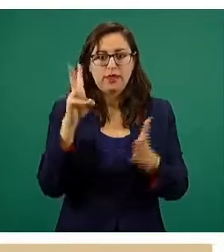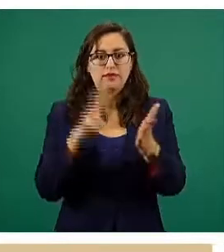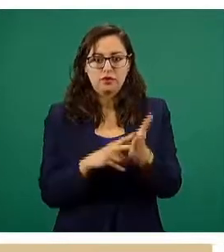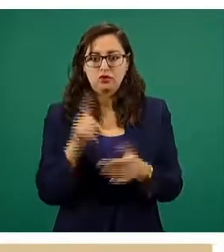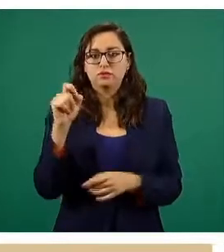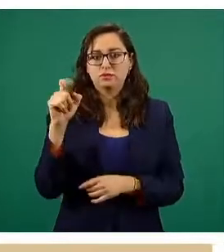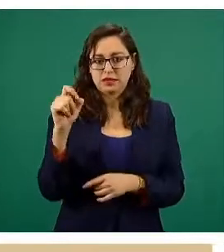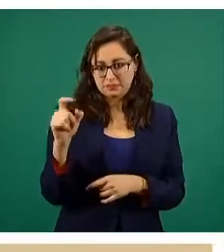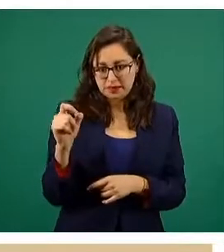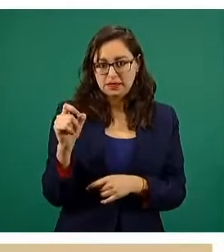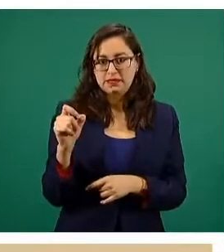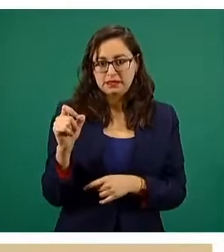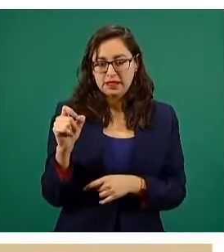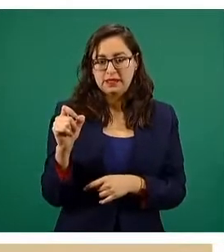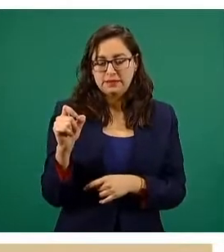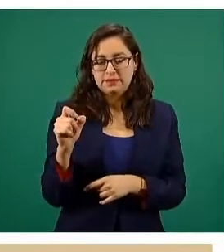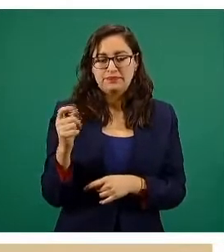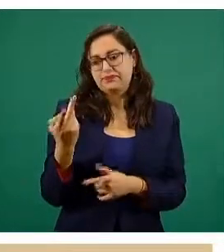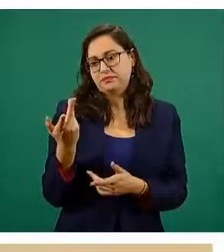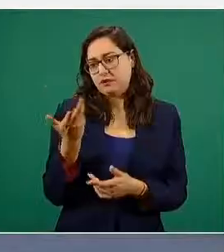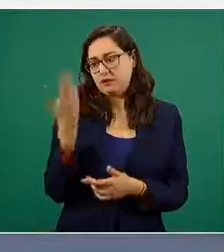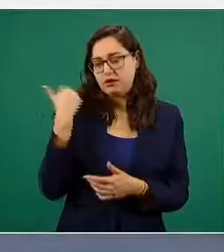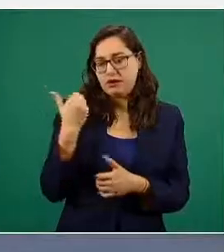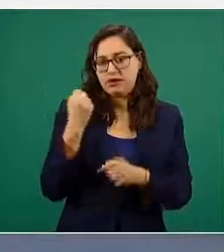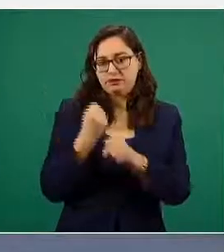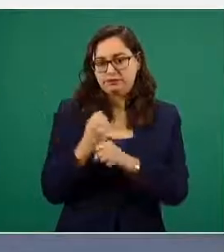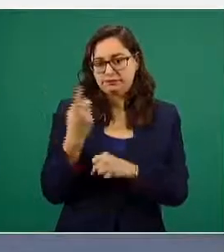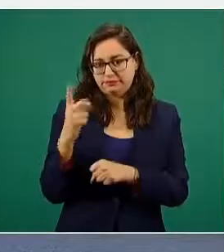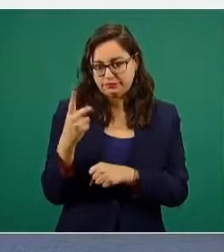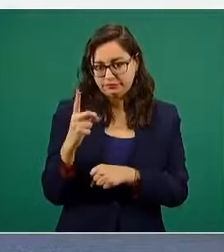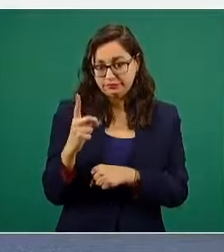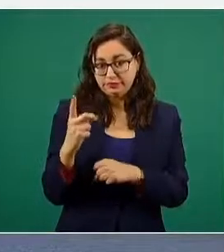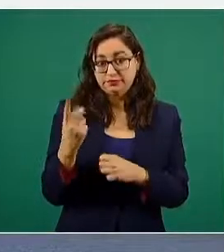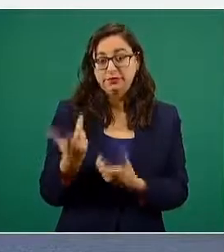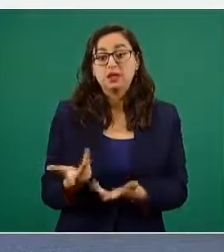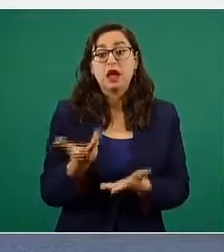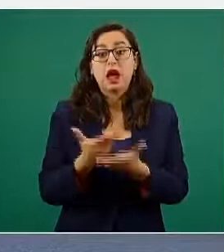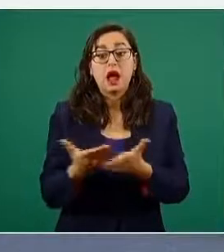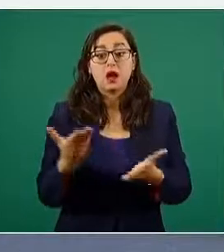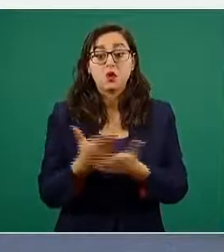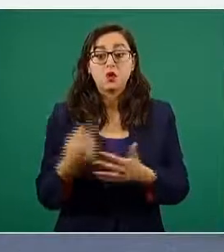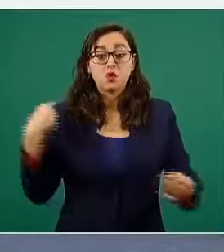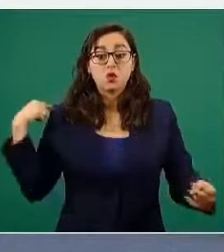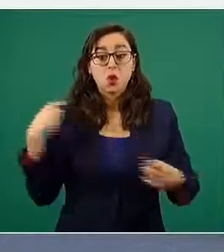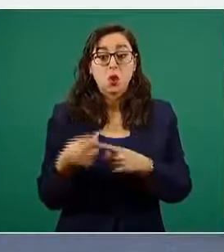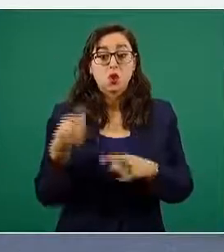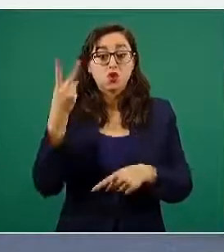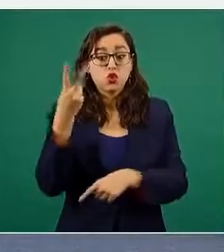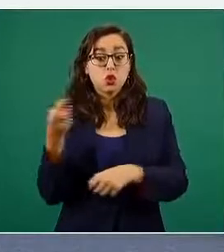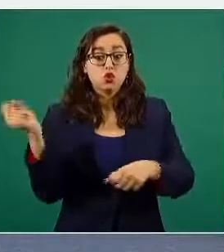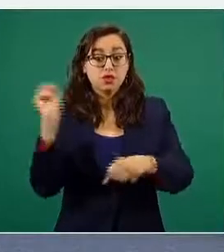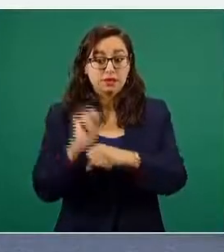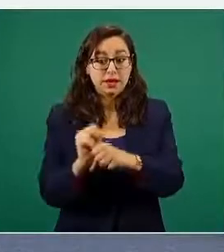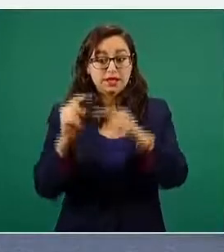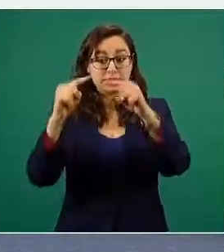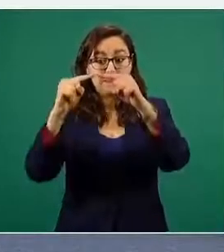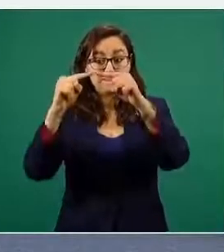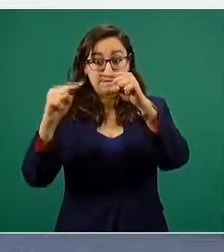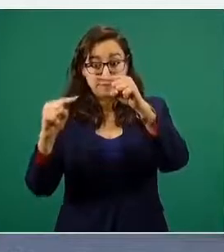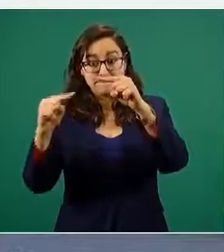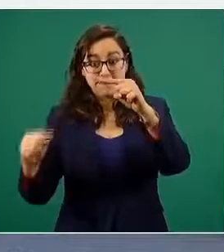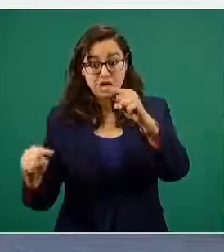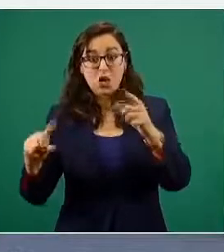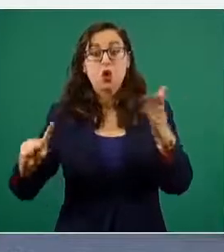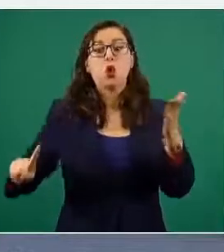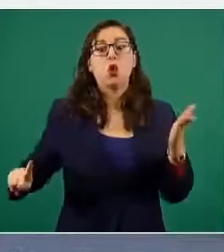2020, que es la penúltima semana del año, y después hemos tenido 2 semanas consecutivas de descenso para el corte de información